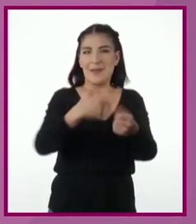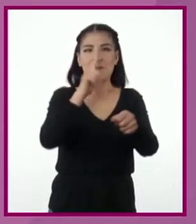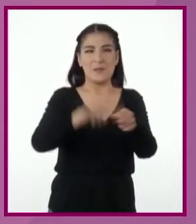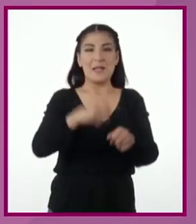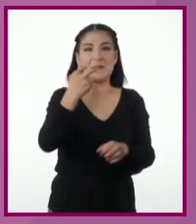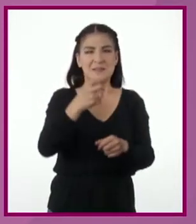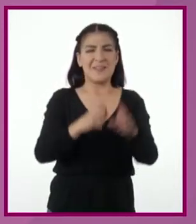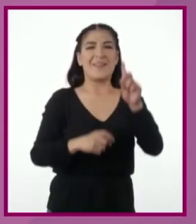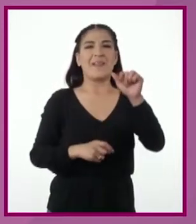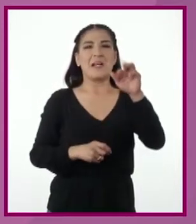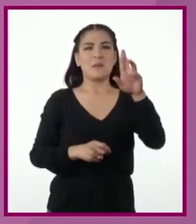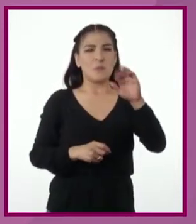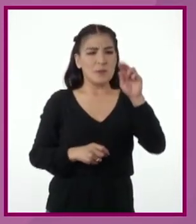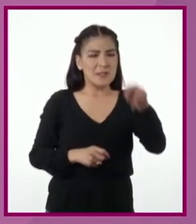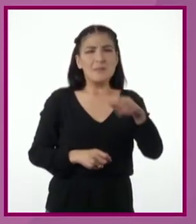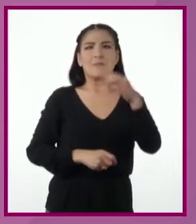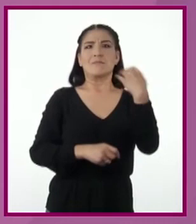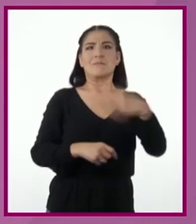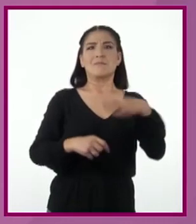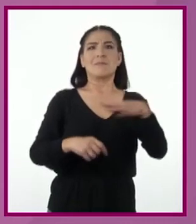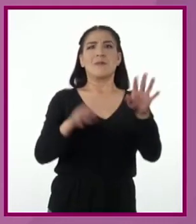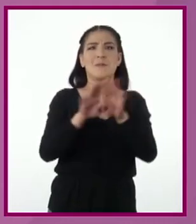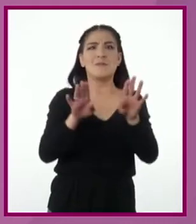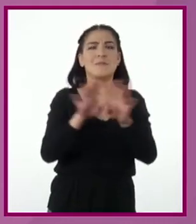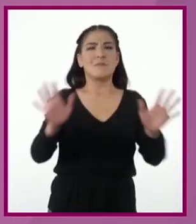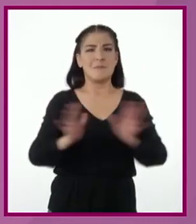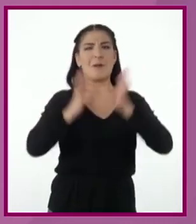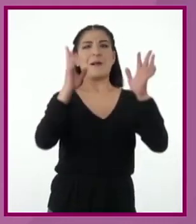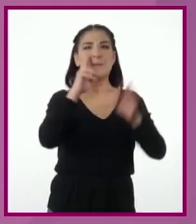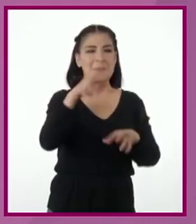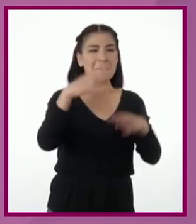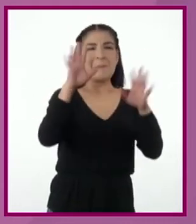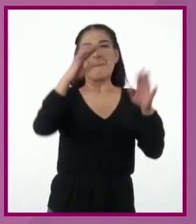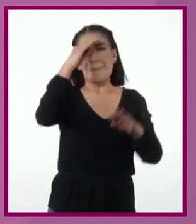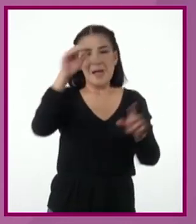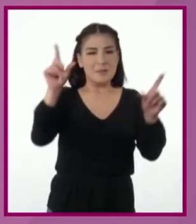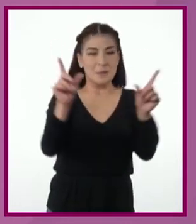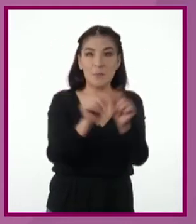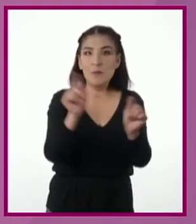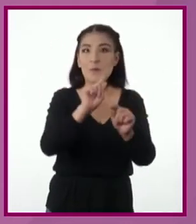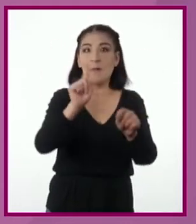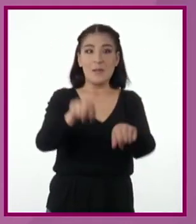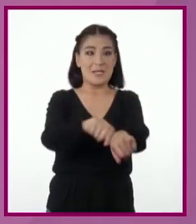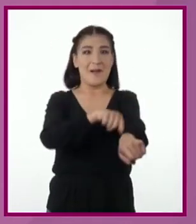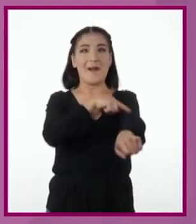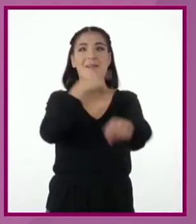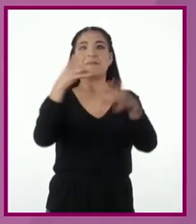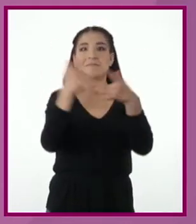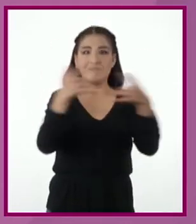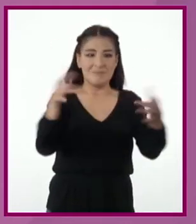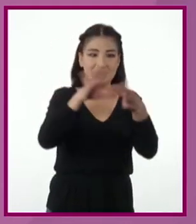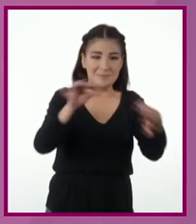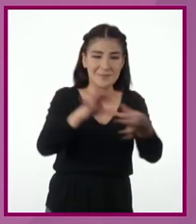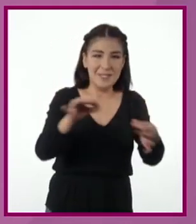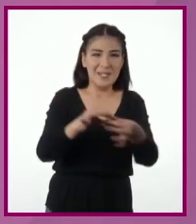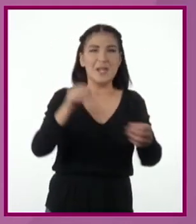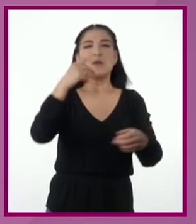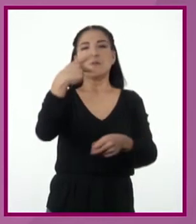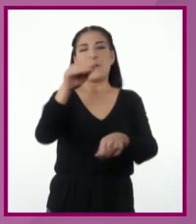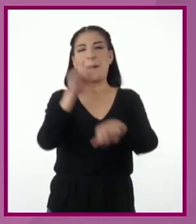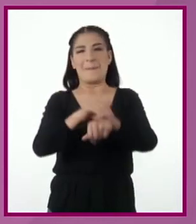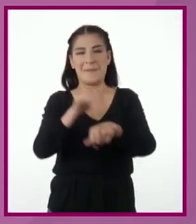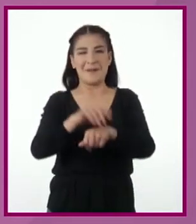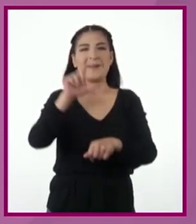en aquellas páginas creyó encontrar sus propias ideas resumidas. A partir de ese acontecimiento y con ayuda de sus amigos Lyell y